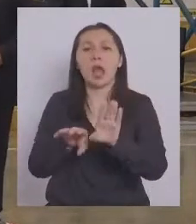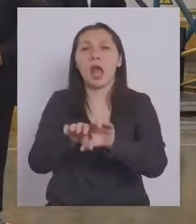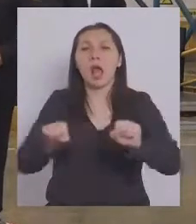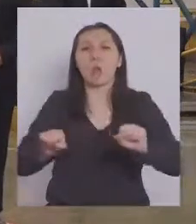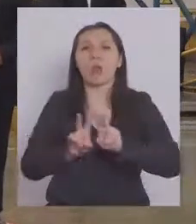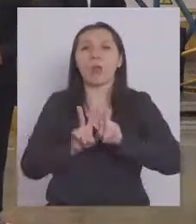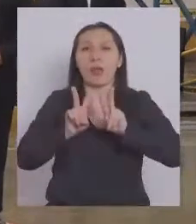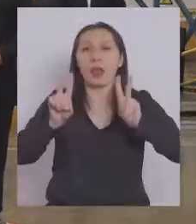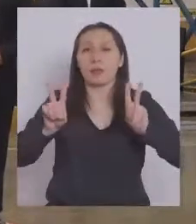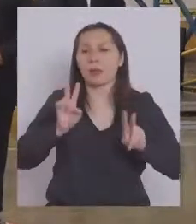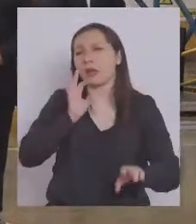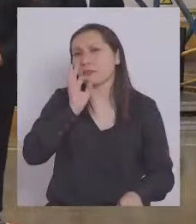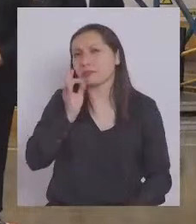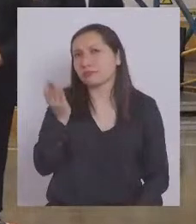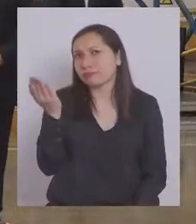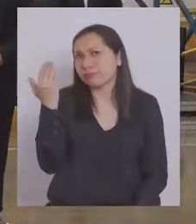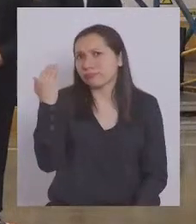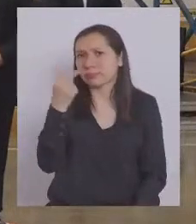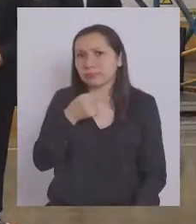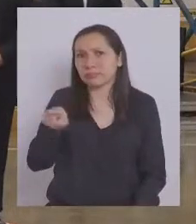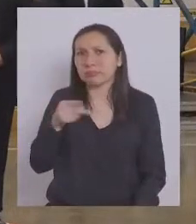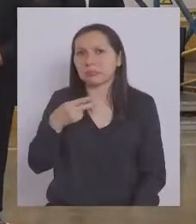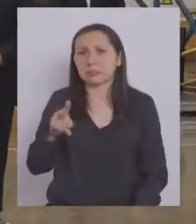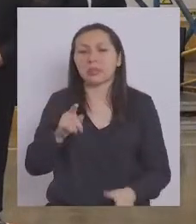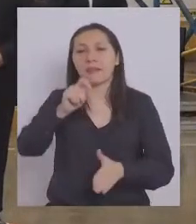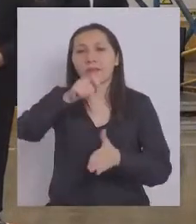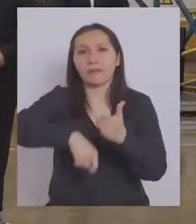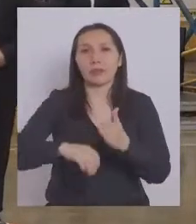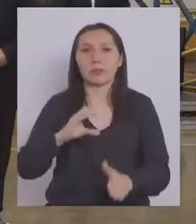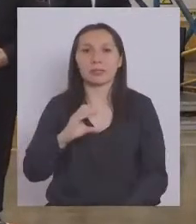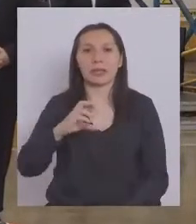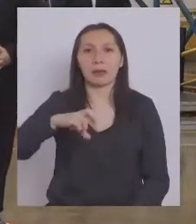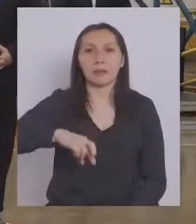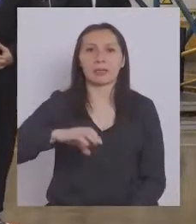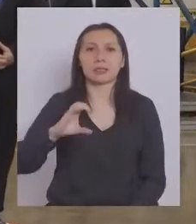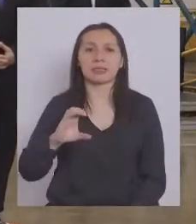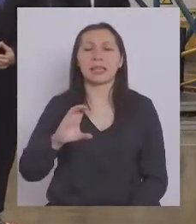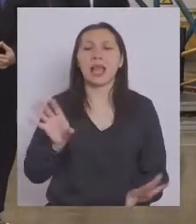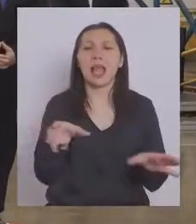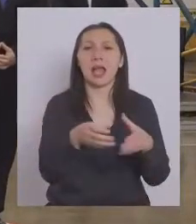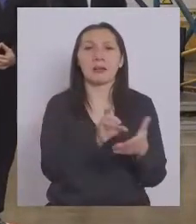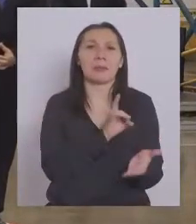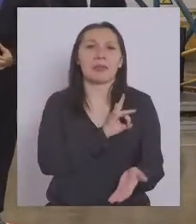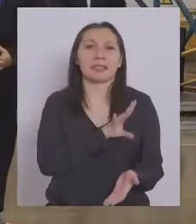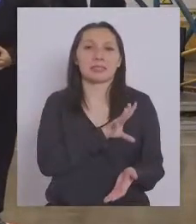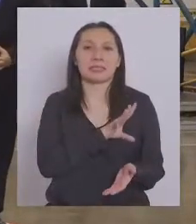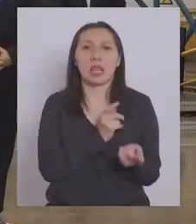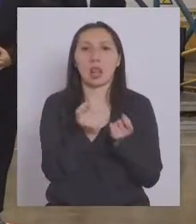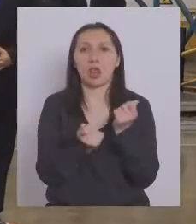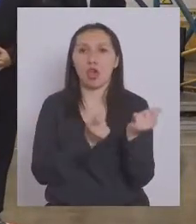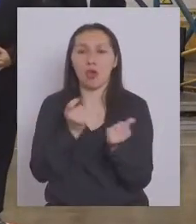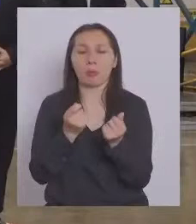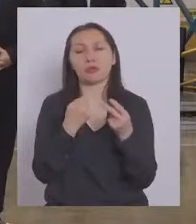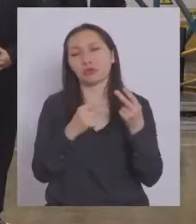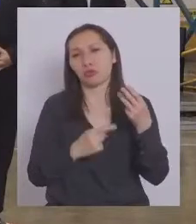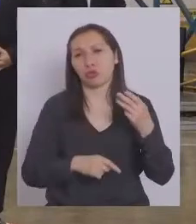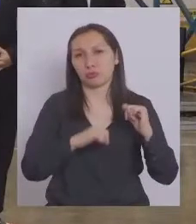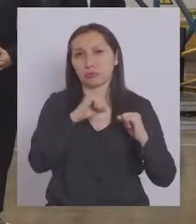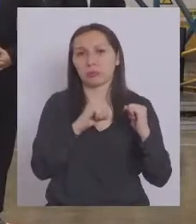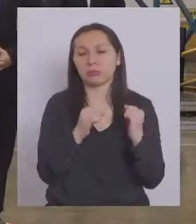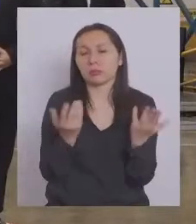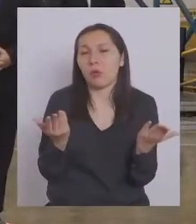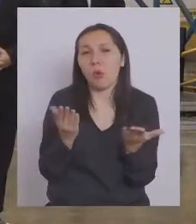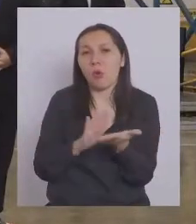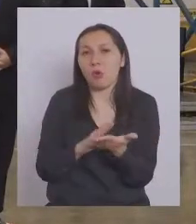paz hace ya algunas semanas, estaba firmado por la CPC, por la Cámara Chilena de Comercio, entre otros. ¿En qué